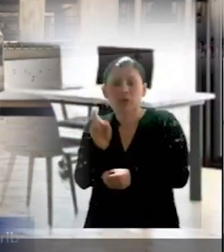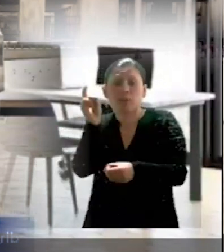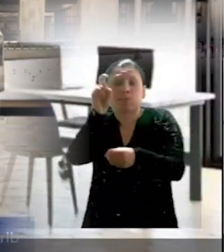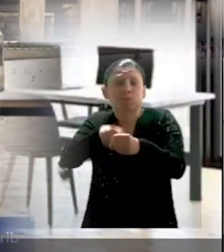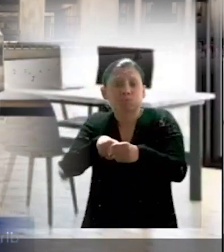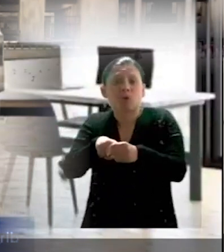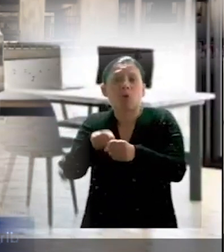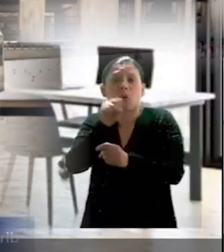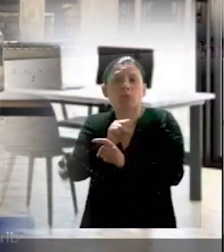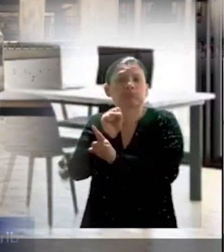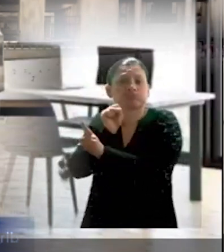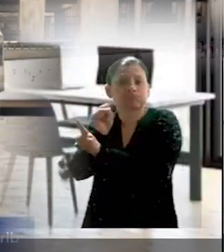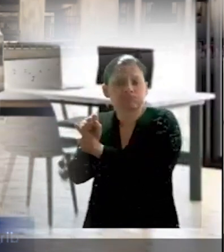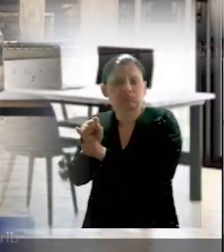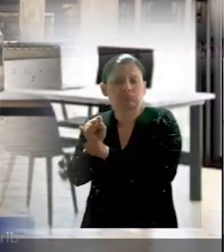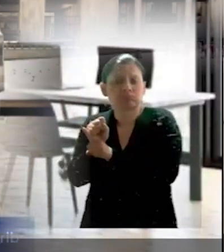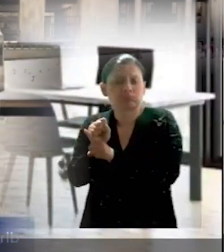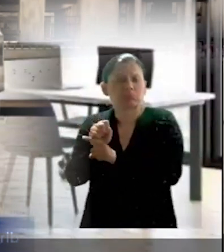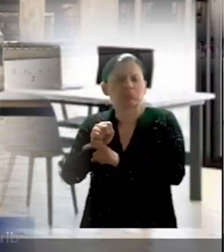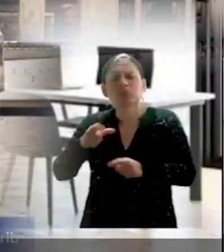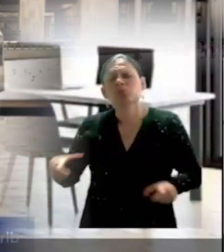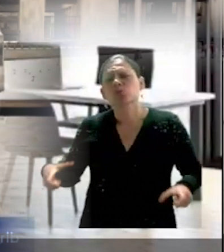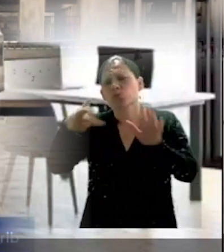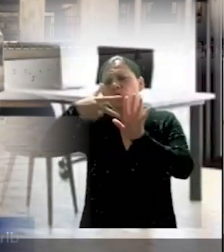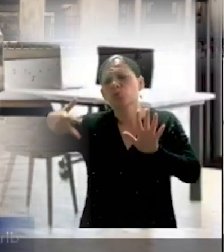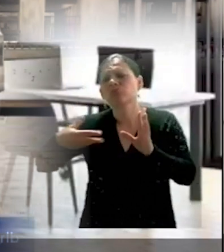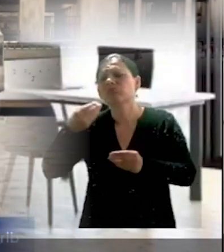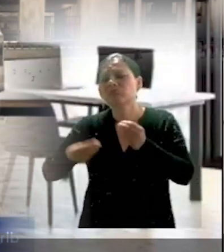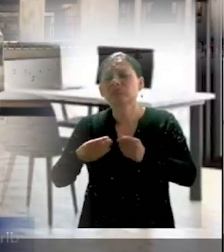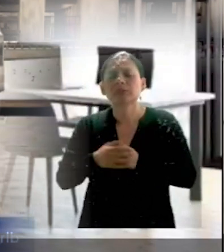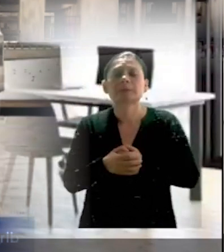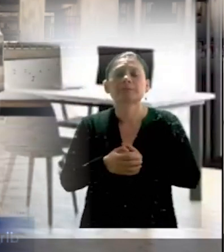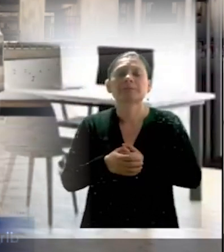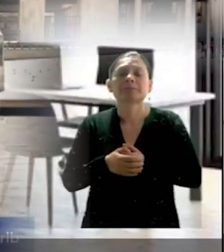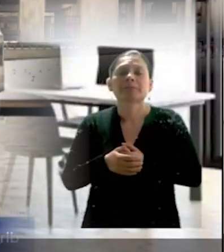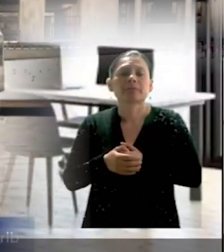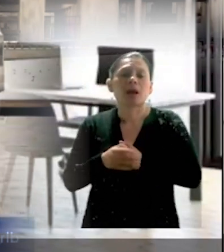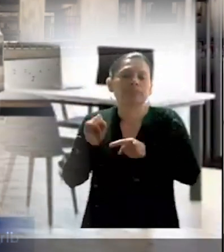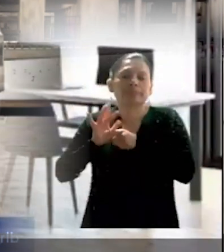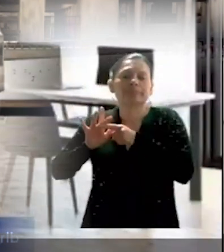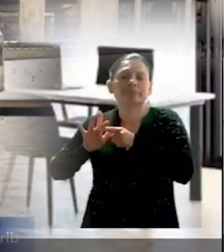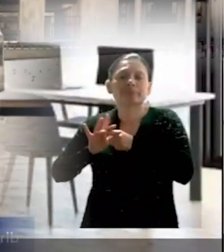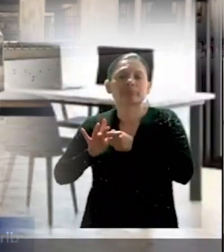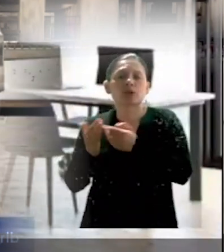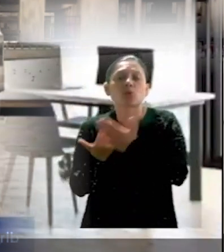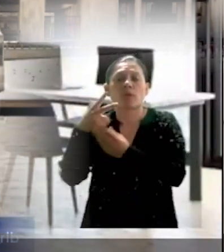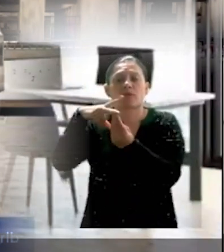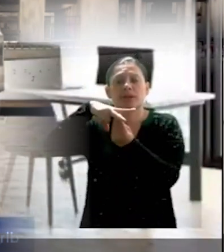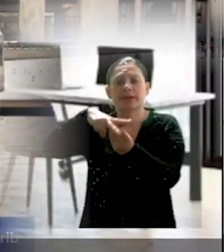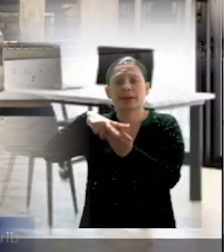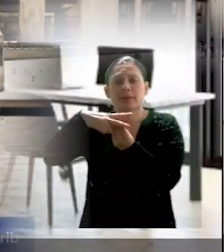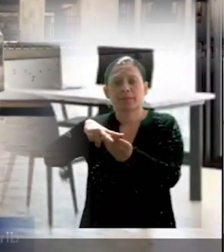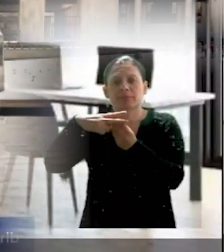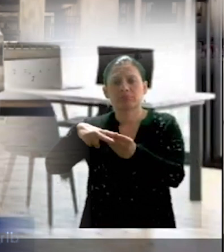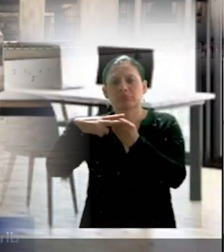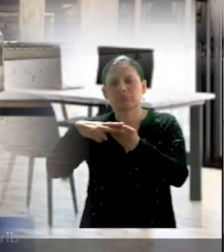tutela, la Corte consideró viable implementar un mecanismo de extender los efectos de su acción